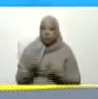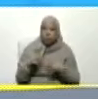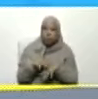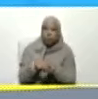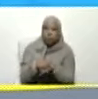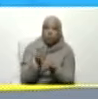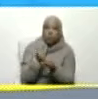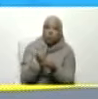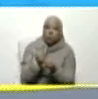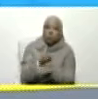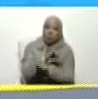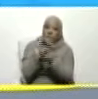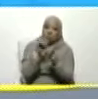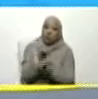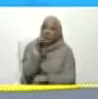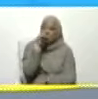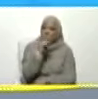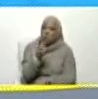intenso y feliz año